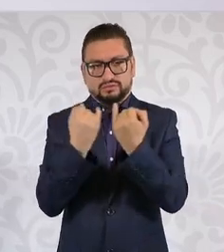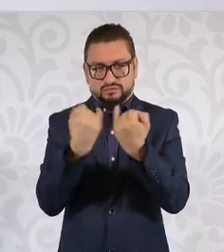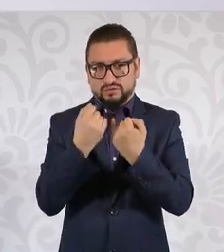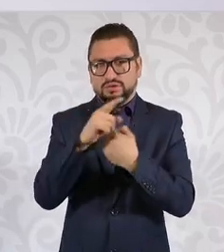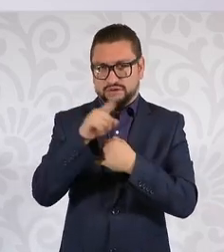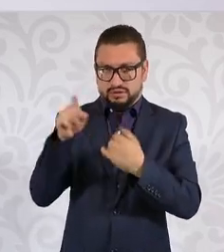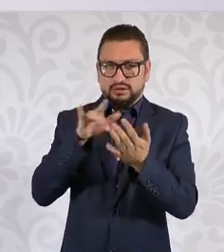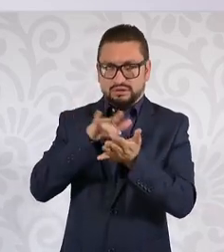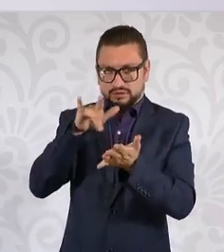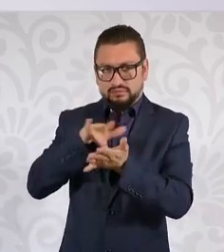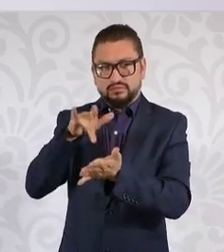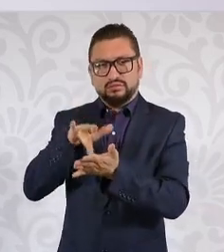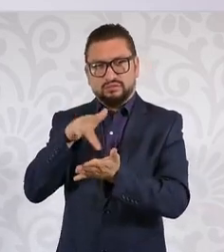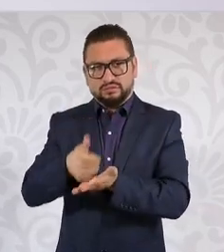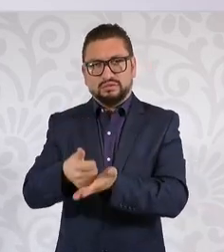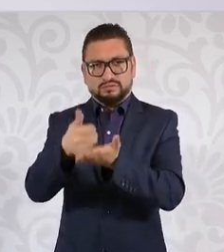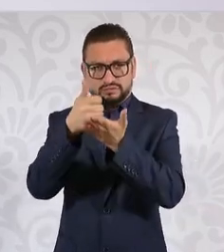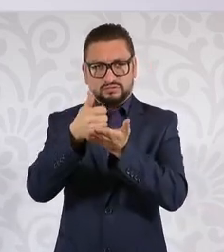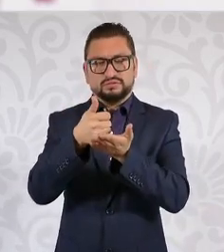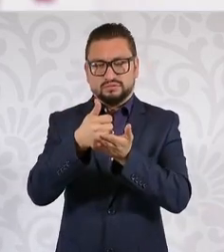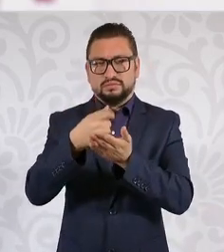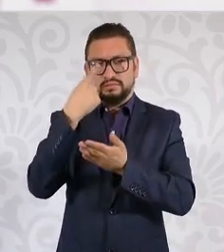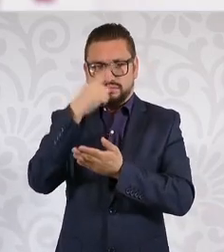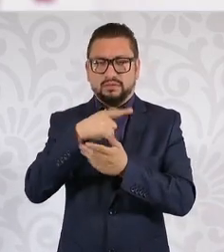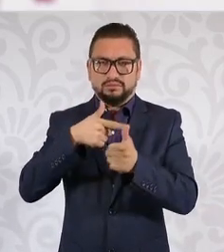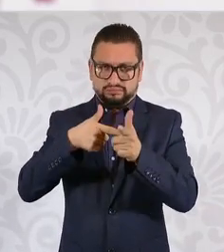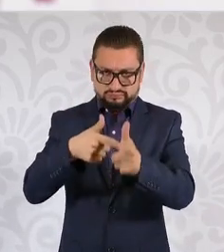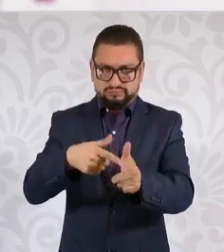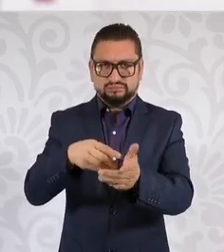estaban apoyando para que nos sigan apoyando.